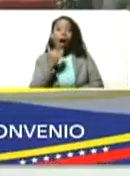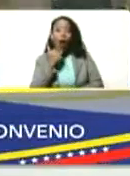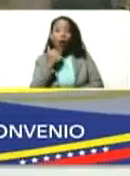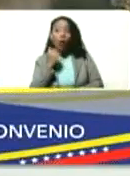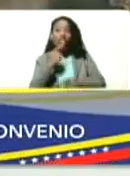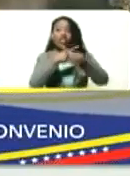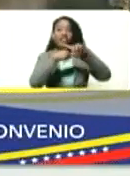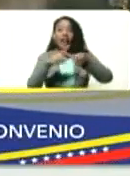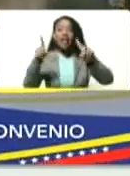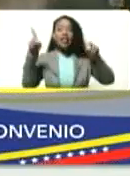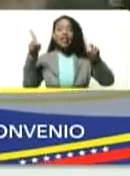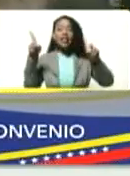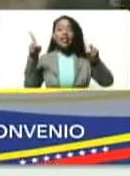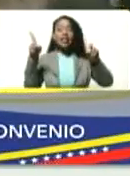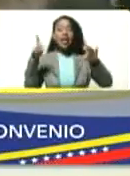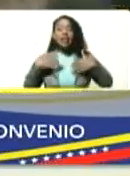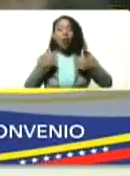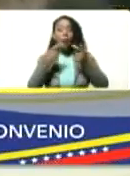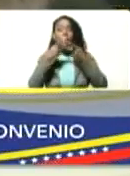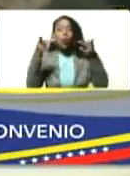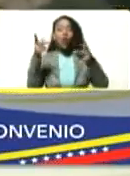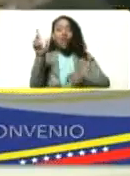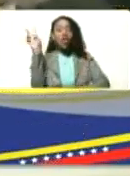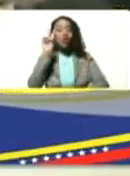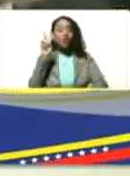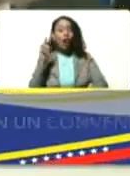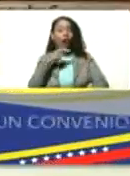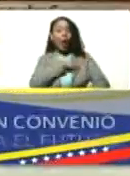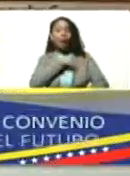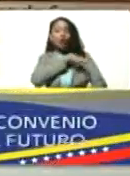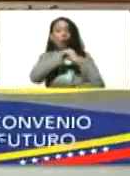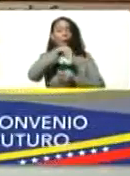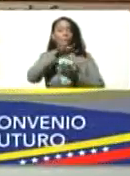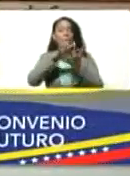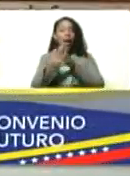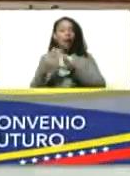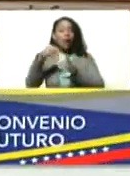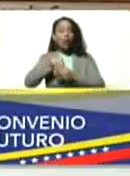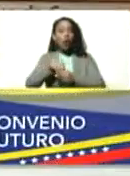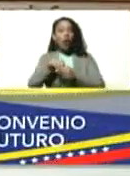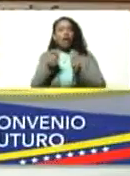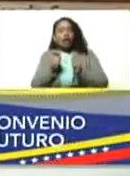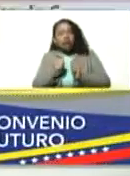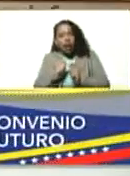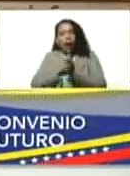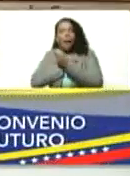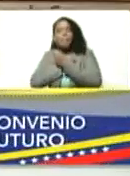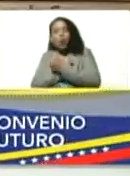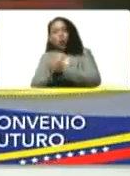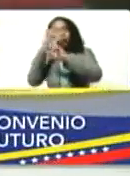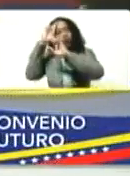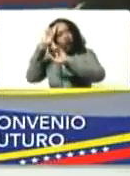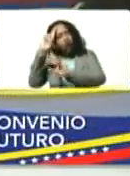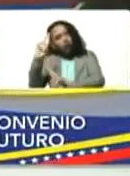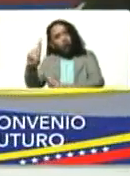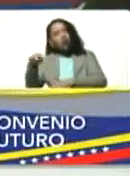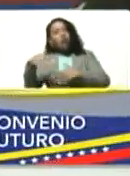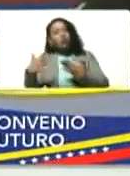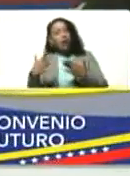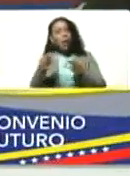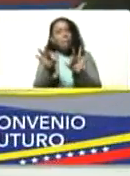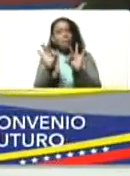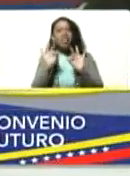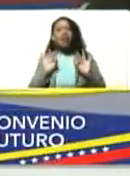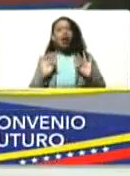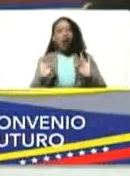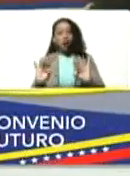salud pública venezolana, la misión Barrio Adentro, es el trato amoroso, respetuoso,